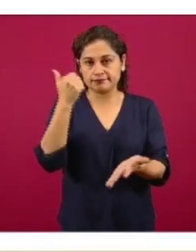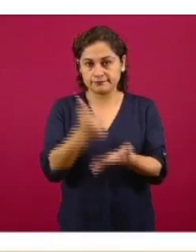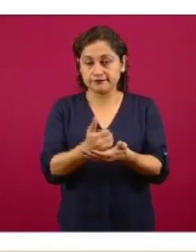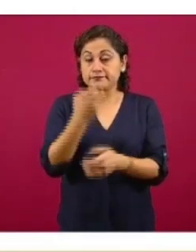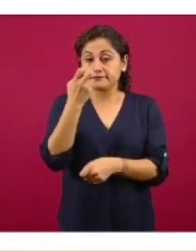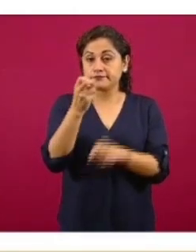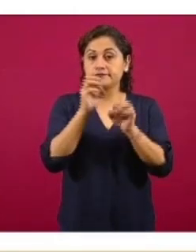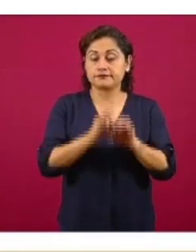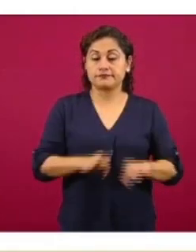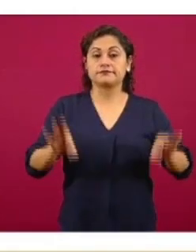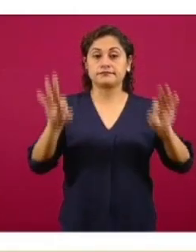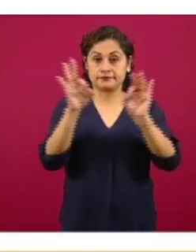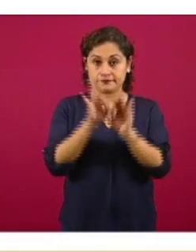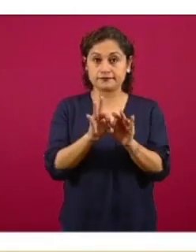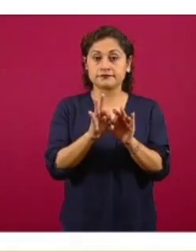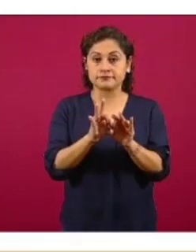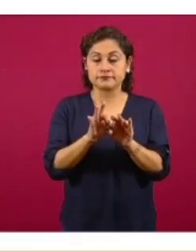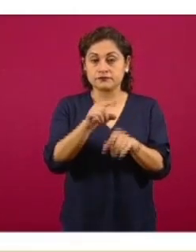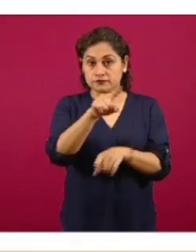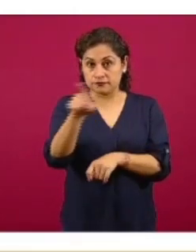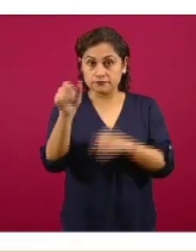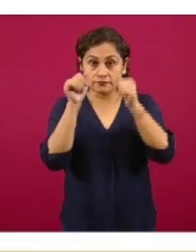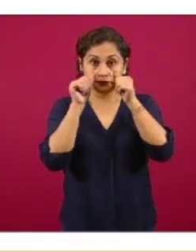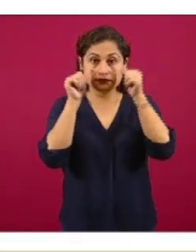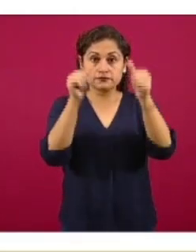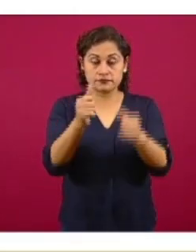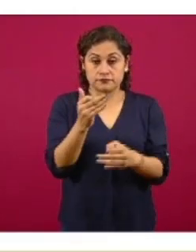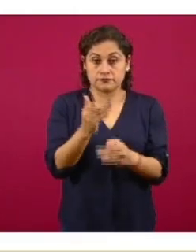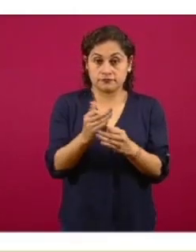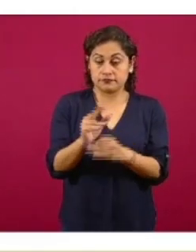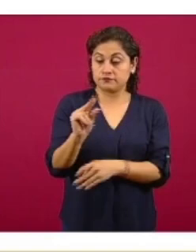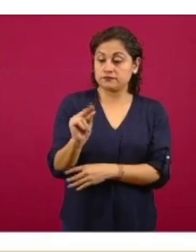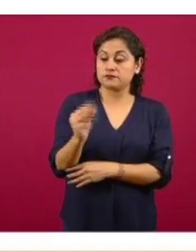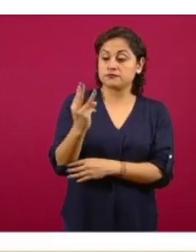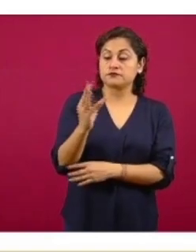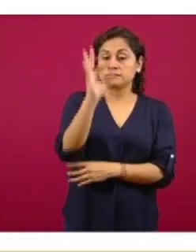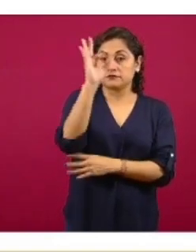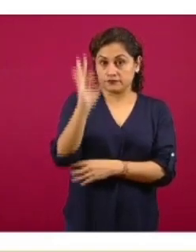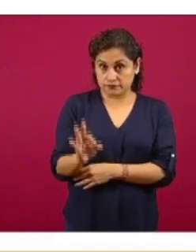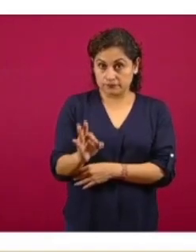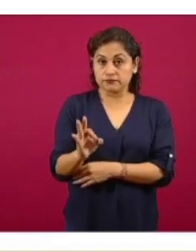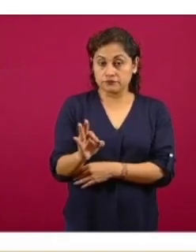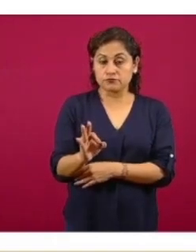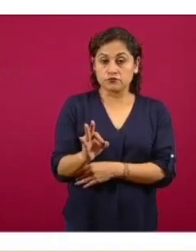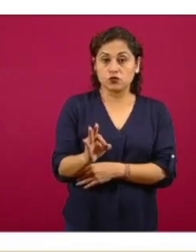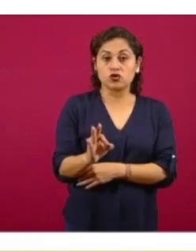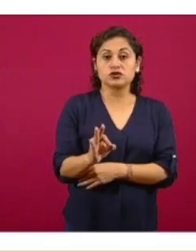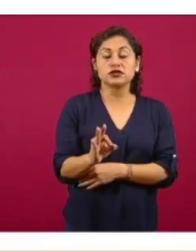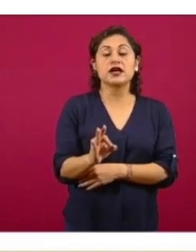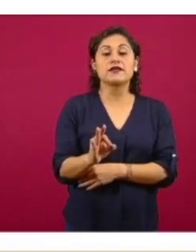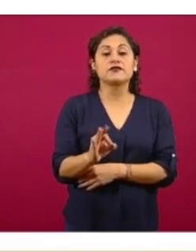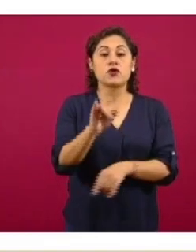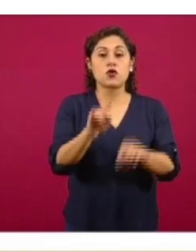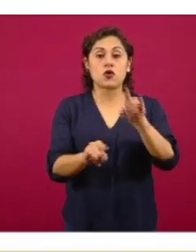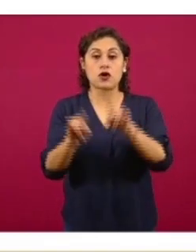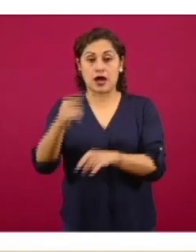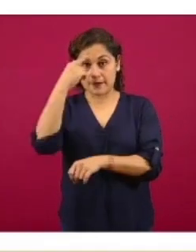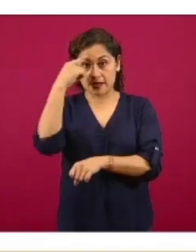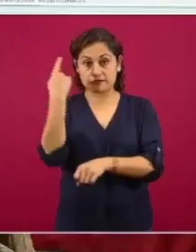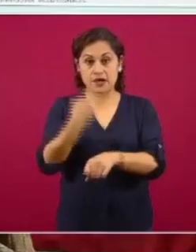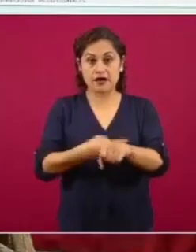importante. Es muy importante que al día de hoy tenemos 83% de ocupación en camas generales en Ciudad de México